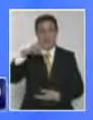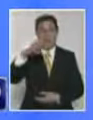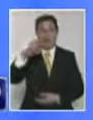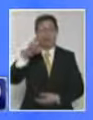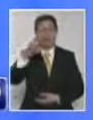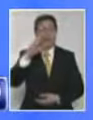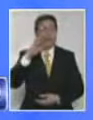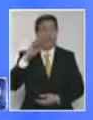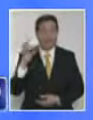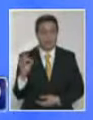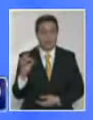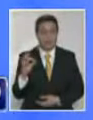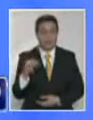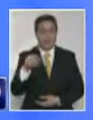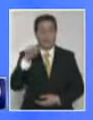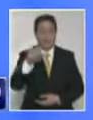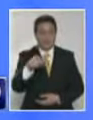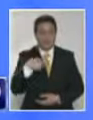eso, fíjate, lo tuvo